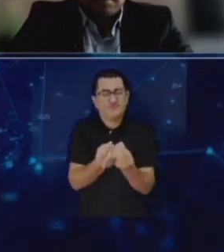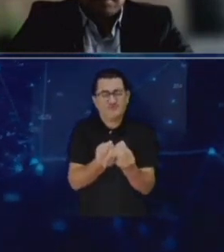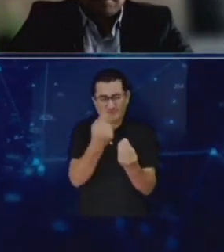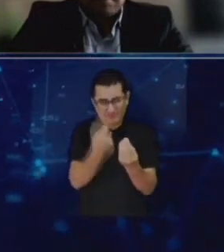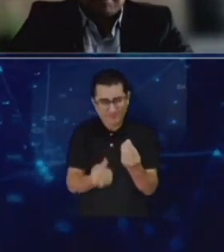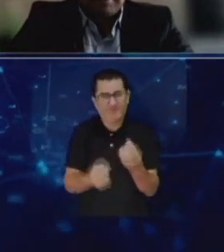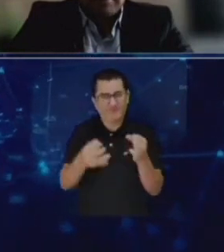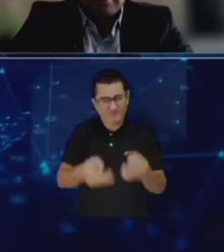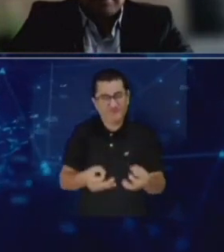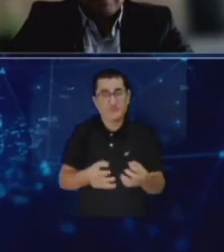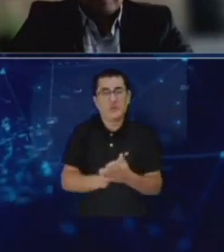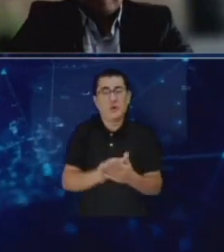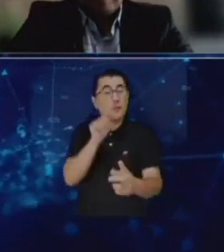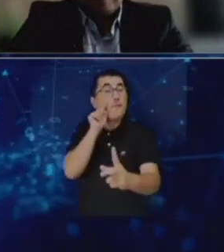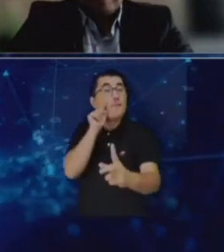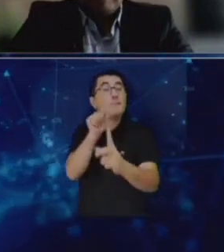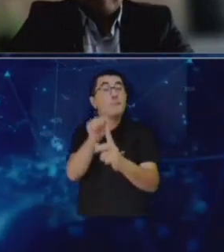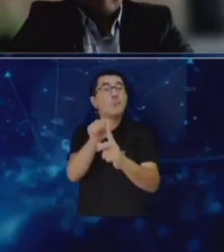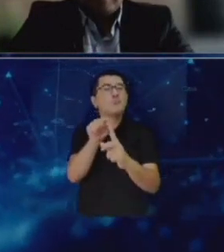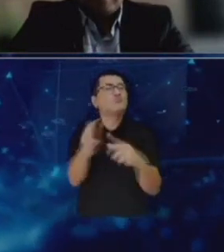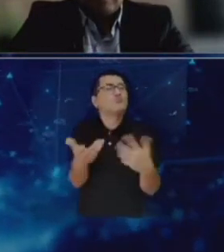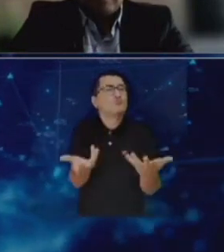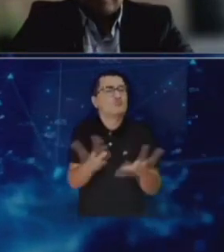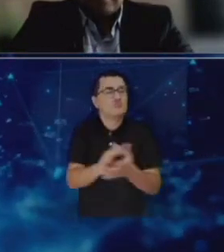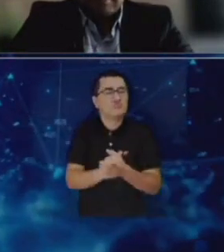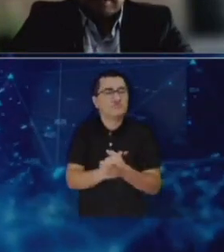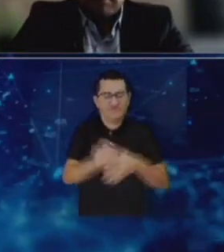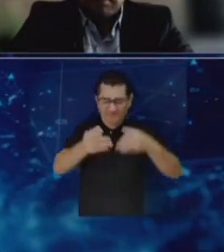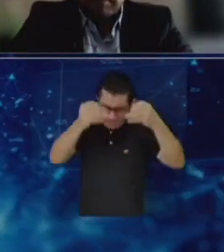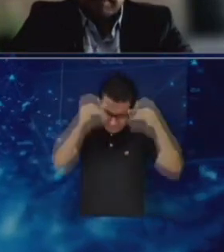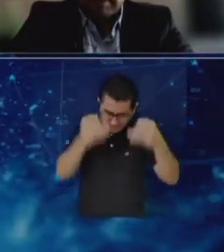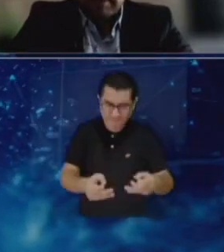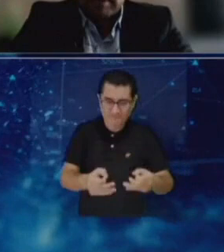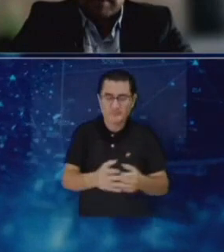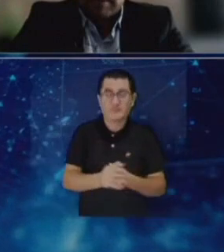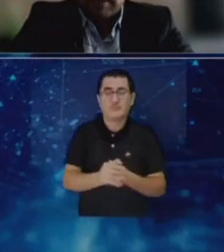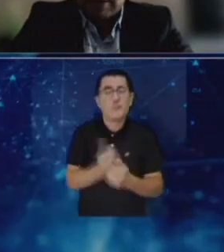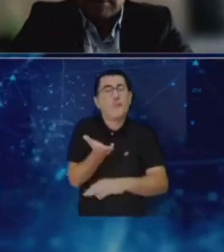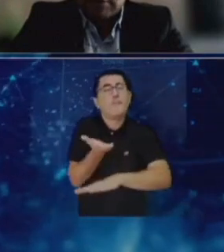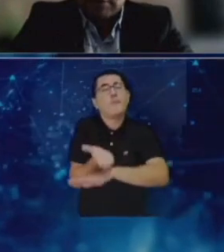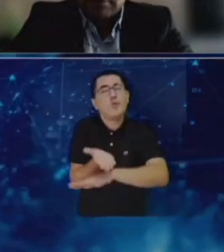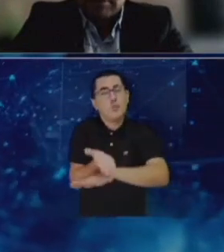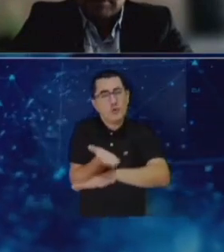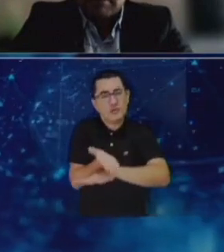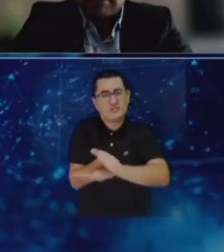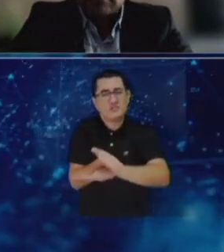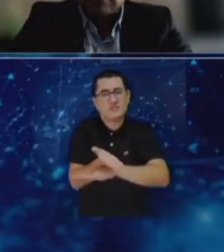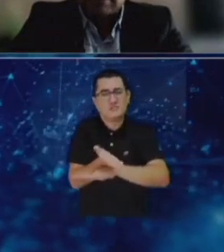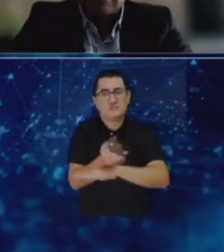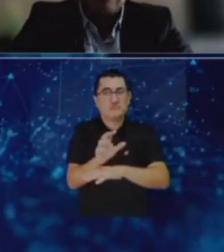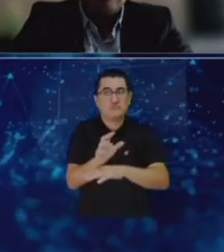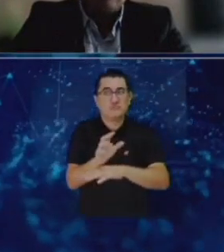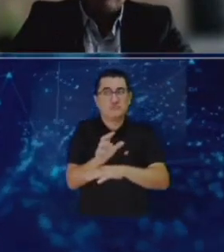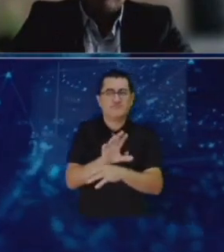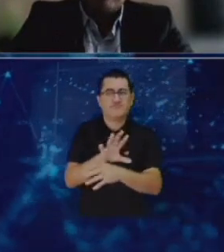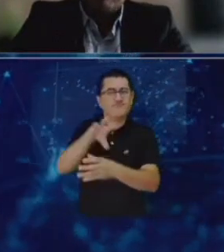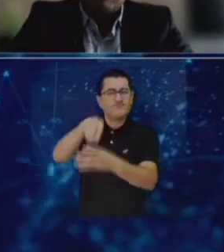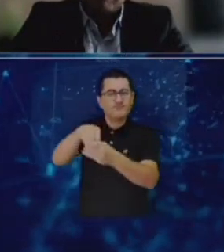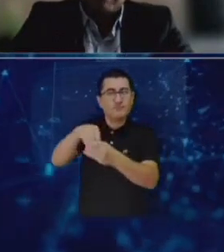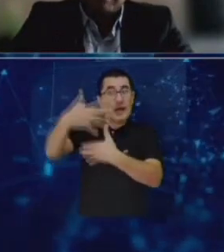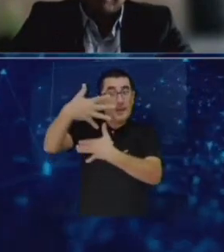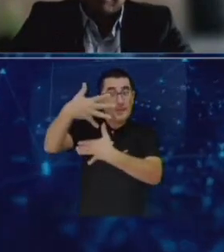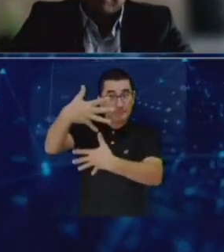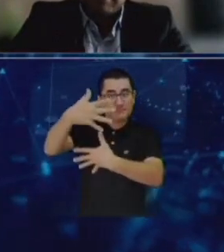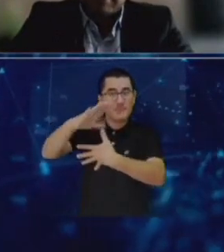tiene como propósito definir lo que son las propuestas interamericanas como su principal resultado.